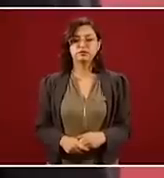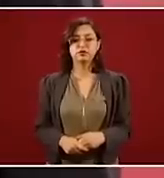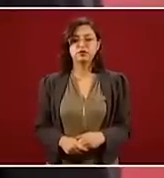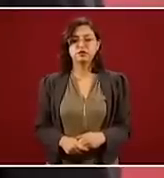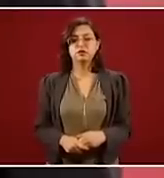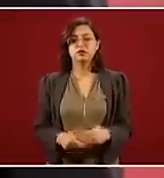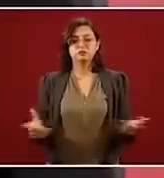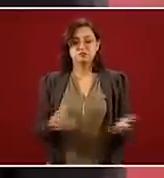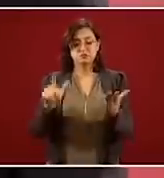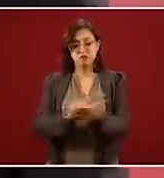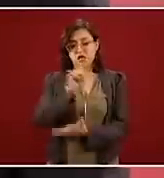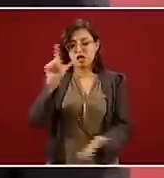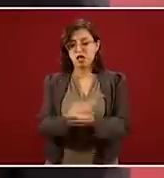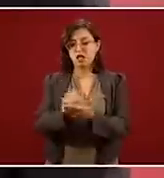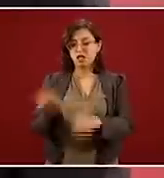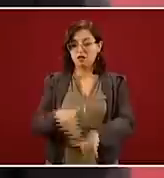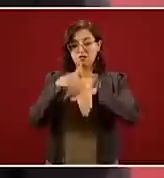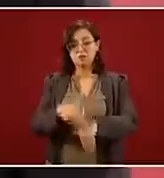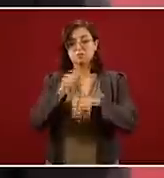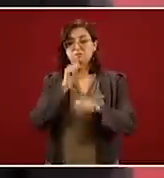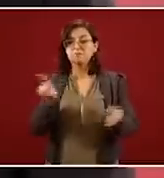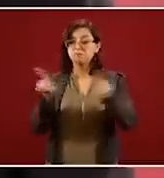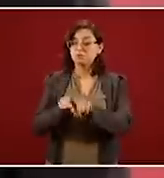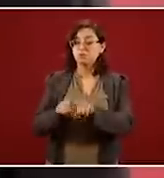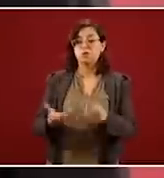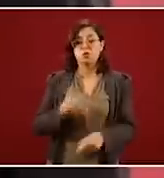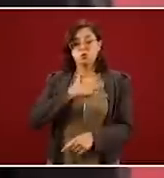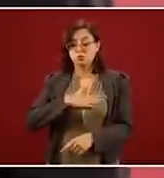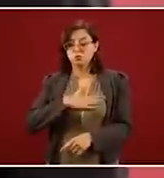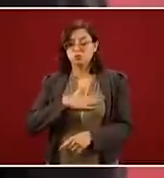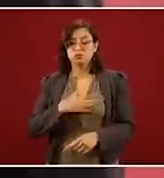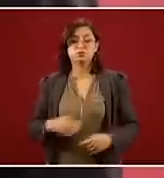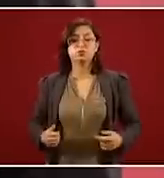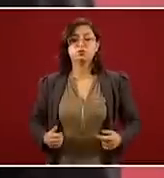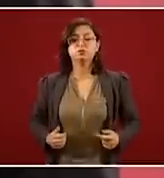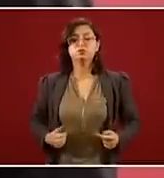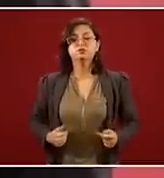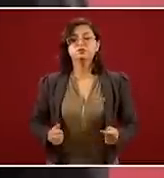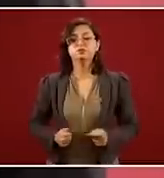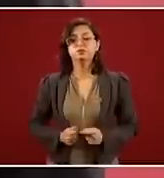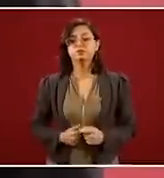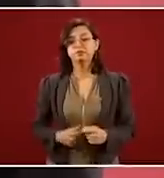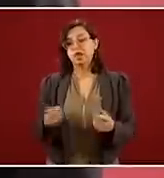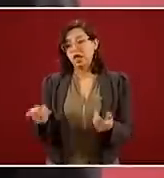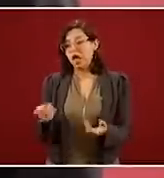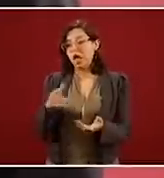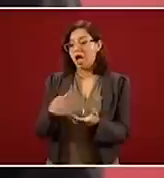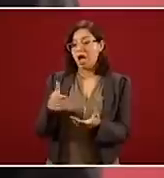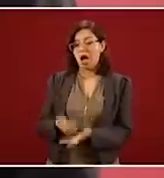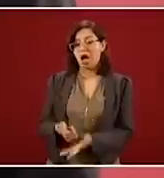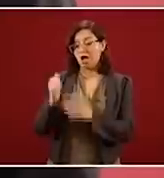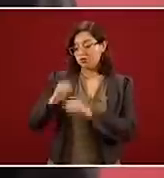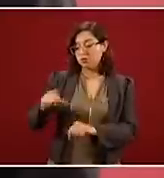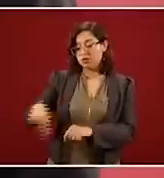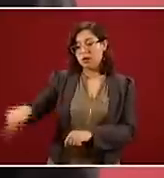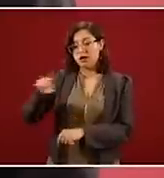de conformidad con la ley y con la justicia. Entonces, dejemos que esa autoridad sea la que